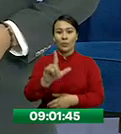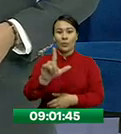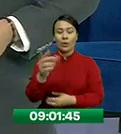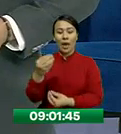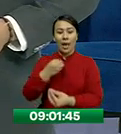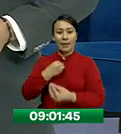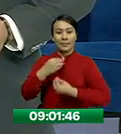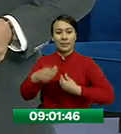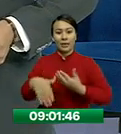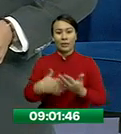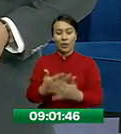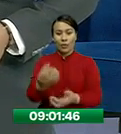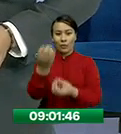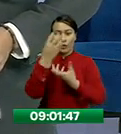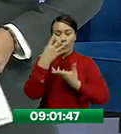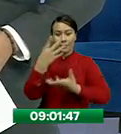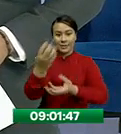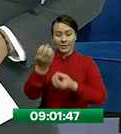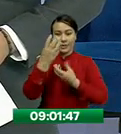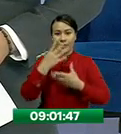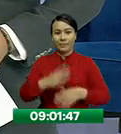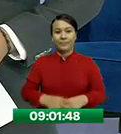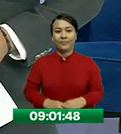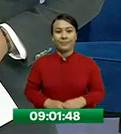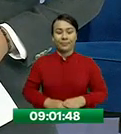contigo en información.